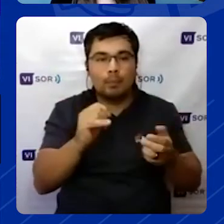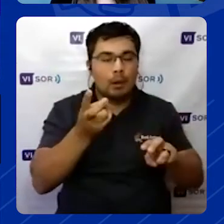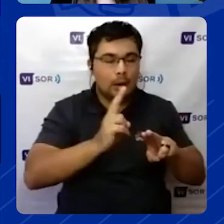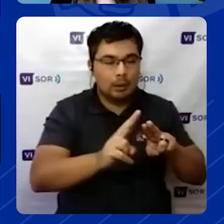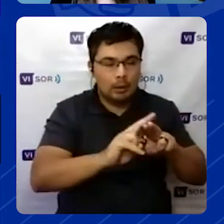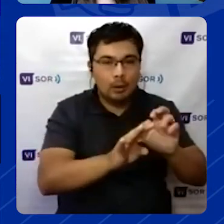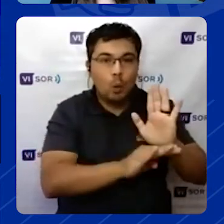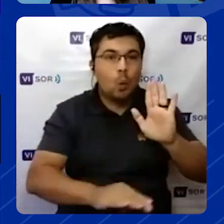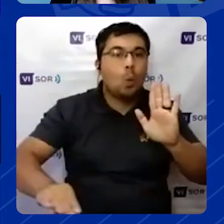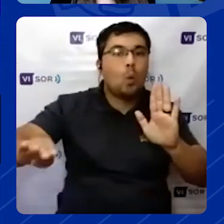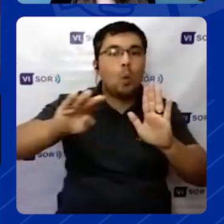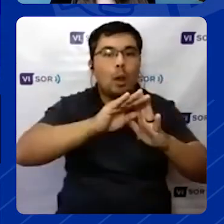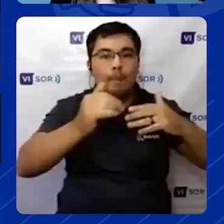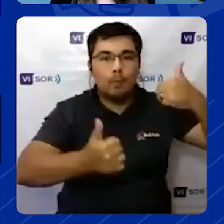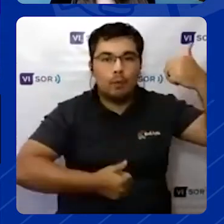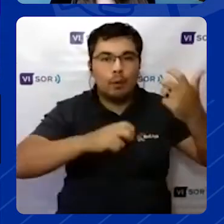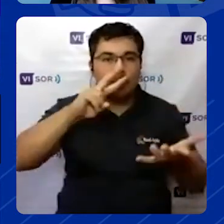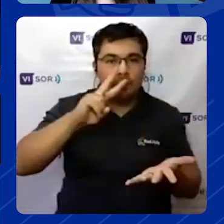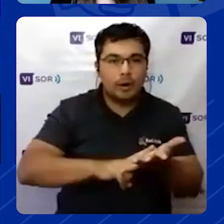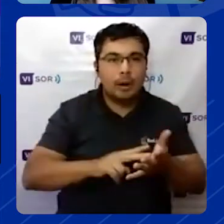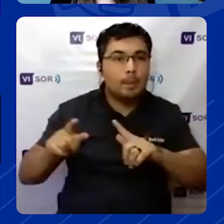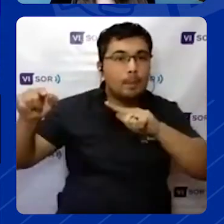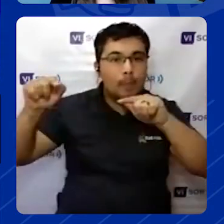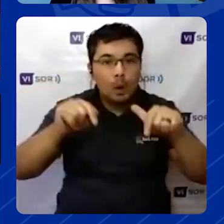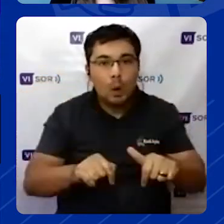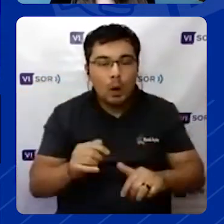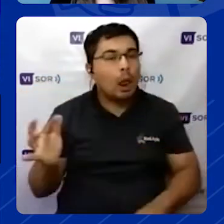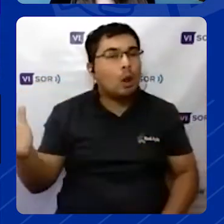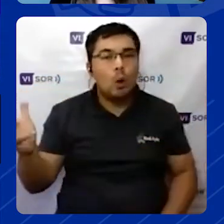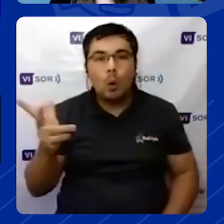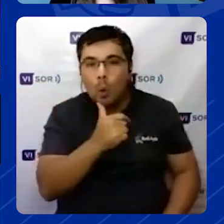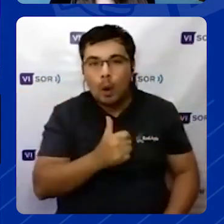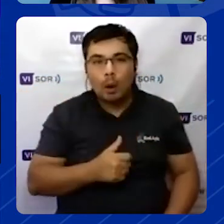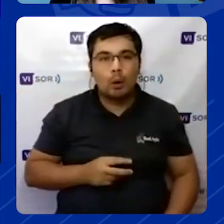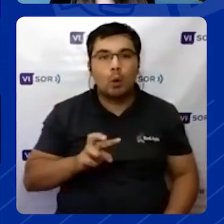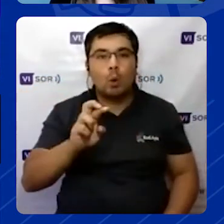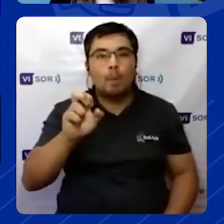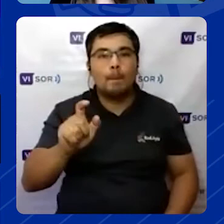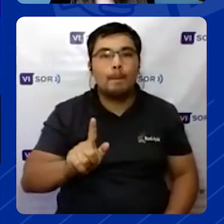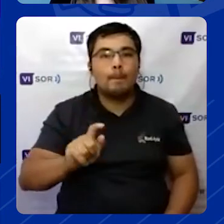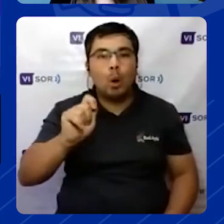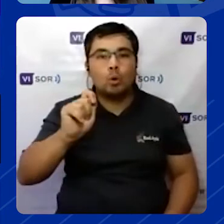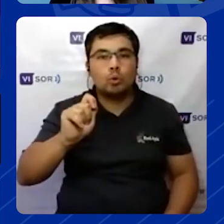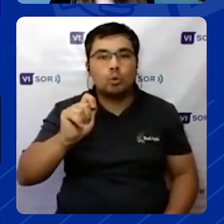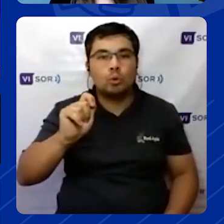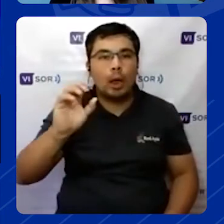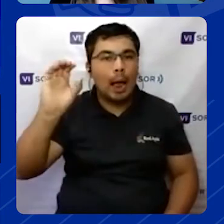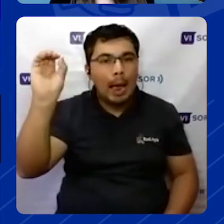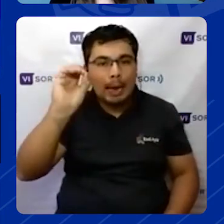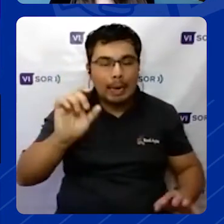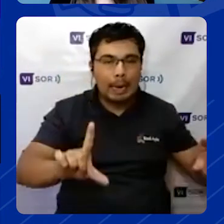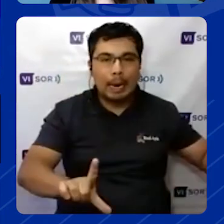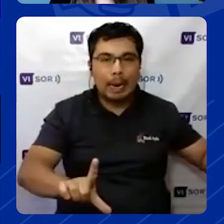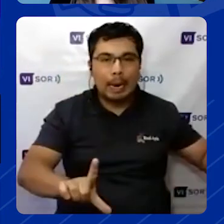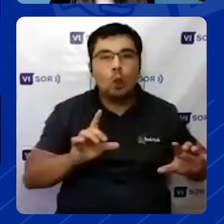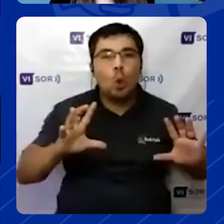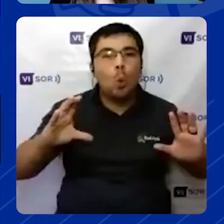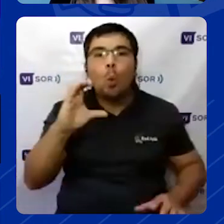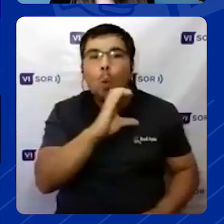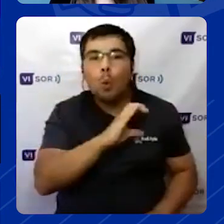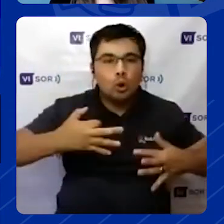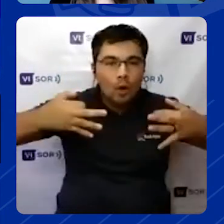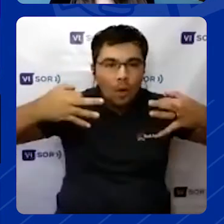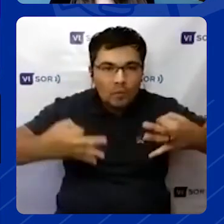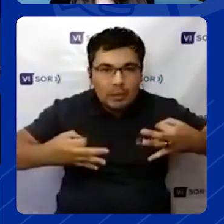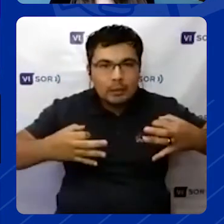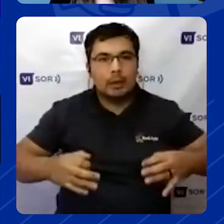profesional real. Pero ahora mismo no existe un posgrado o un curso oficial por la administración pública,